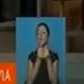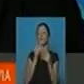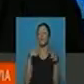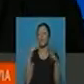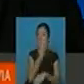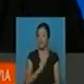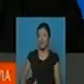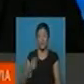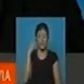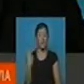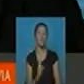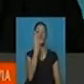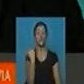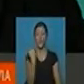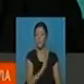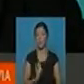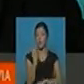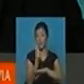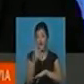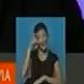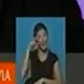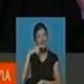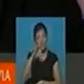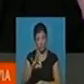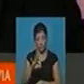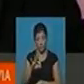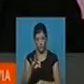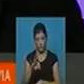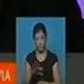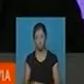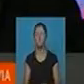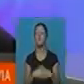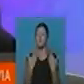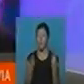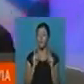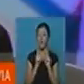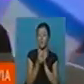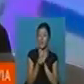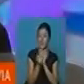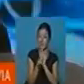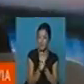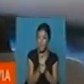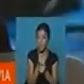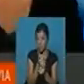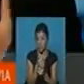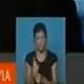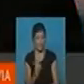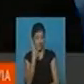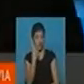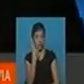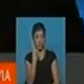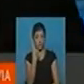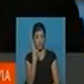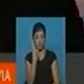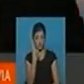gobernar es Evo Morales, ¿no? Entonces, ha habido poca renovación, han surgido pocos, en parte por la presencia,